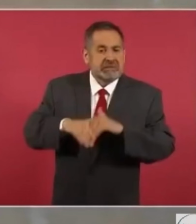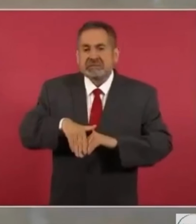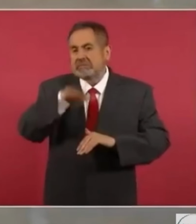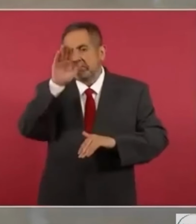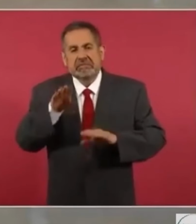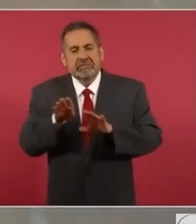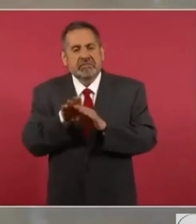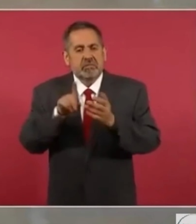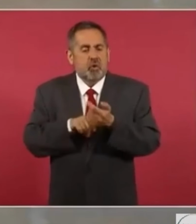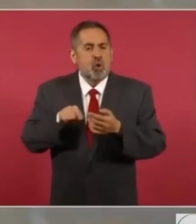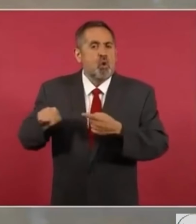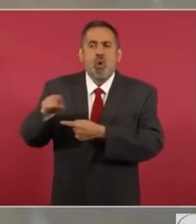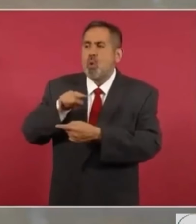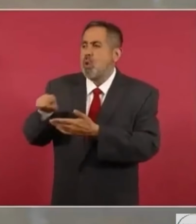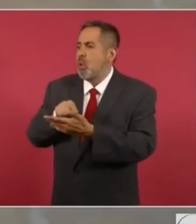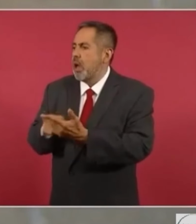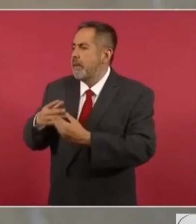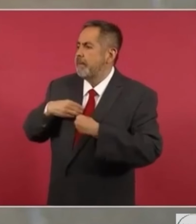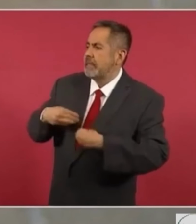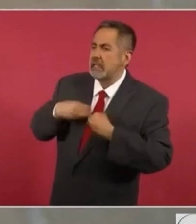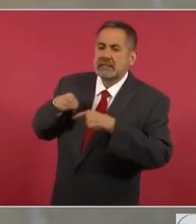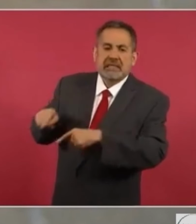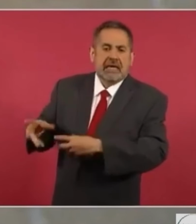derivan del lugar de su origen.